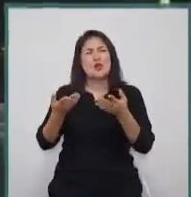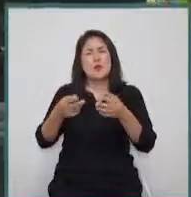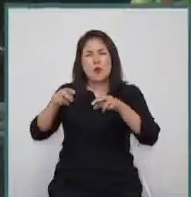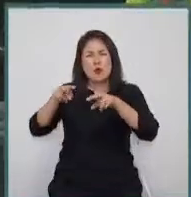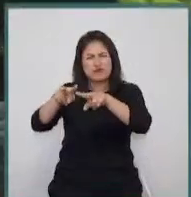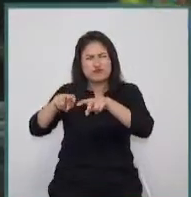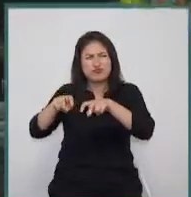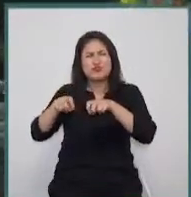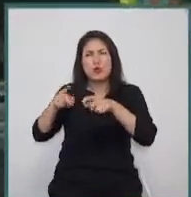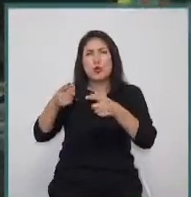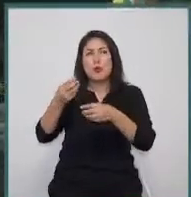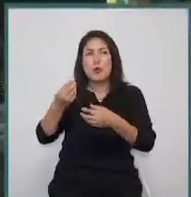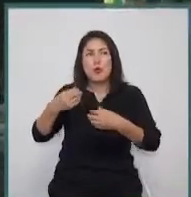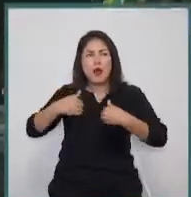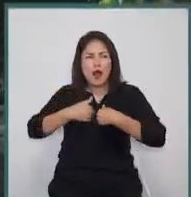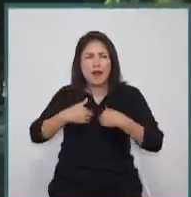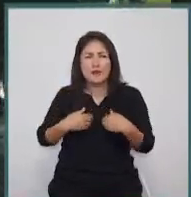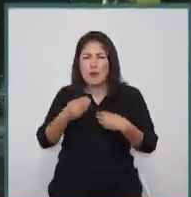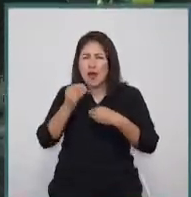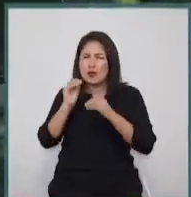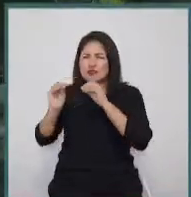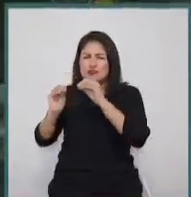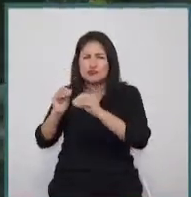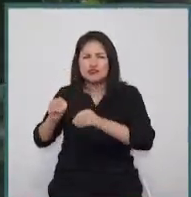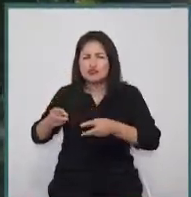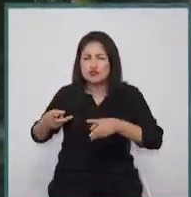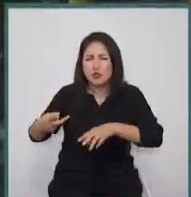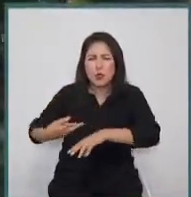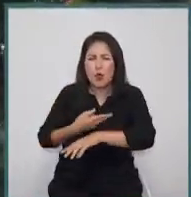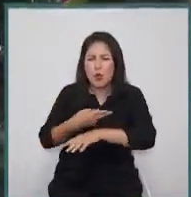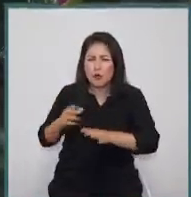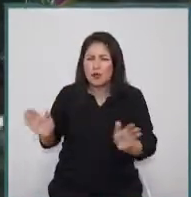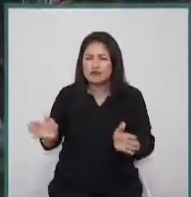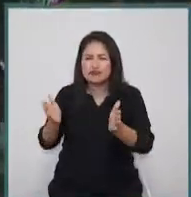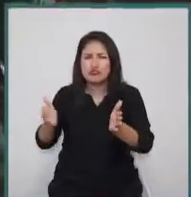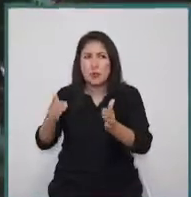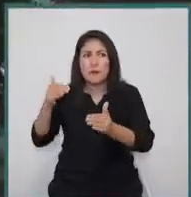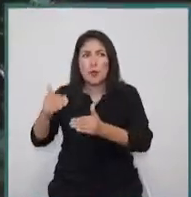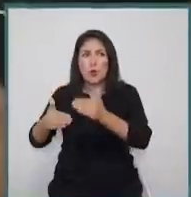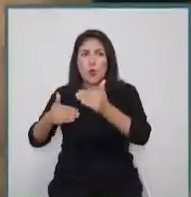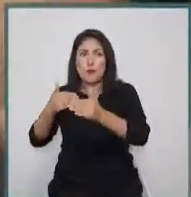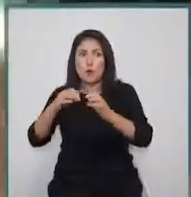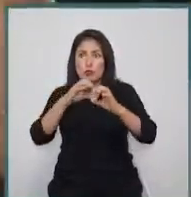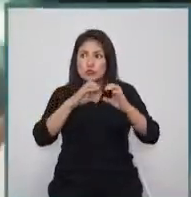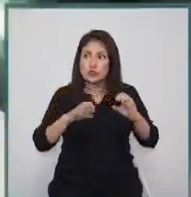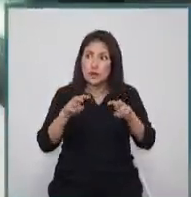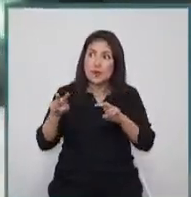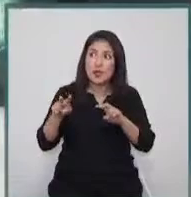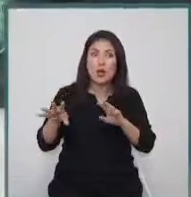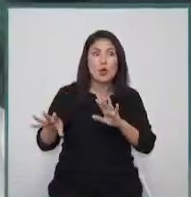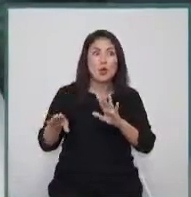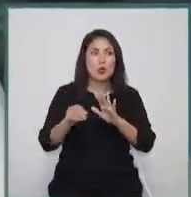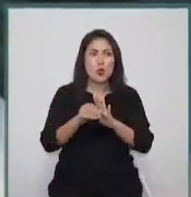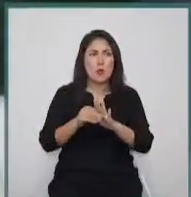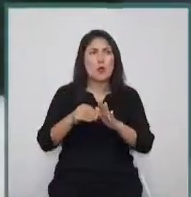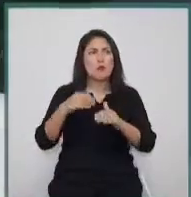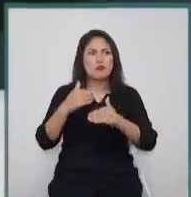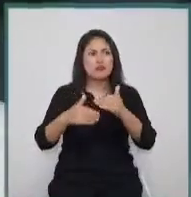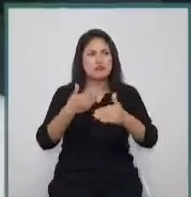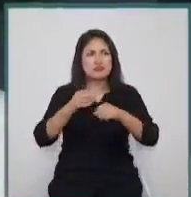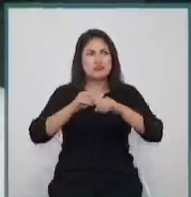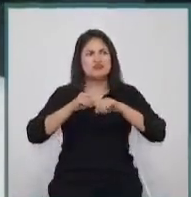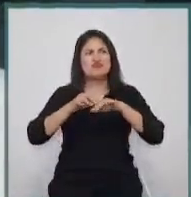Definitivamente el origen del Huaylas es agrario, en una primera instancia, y pastoril. Evoluciona y se va a la ciudad y se